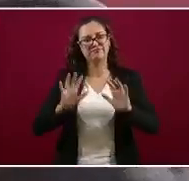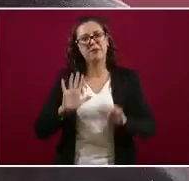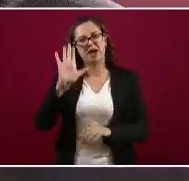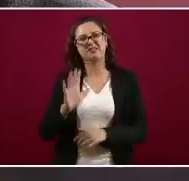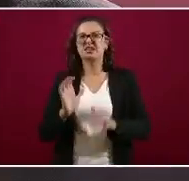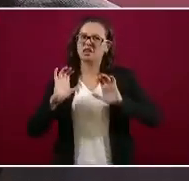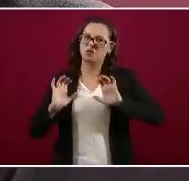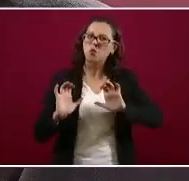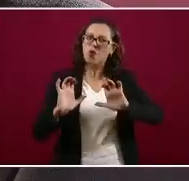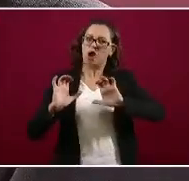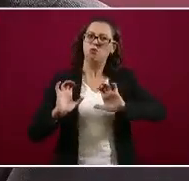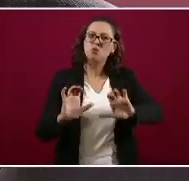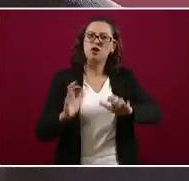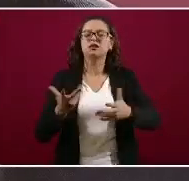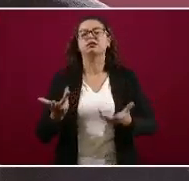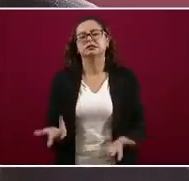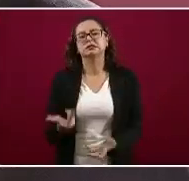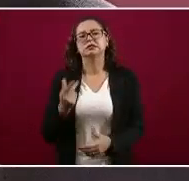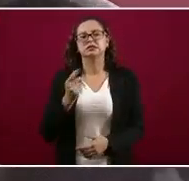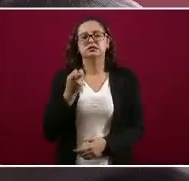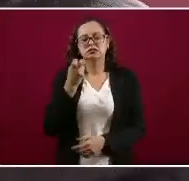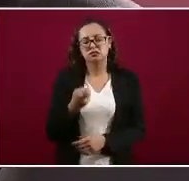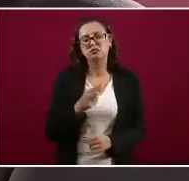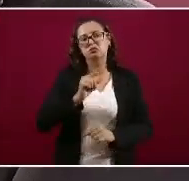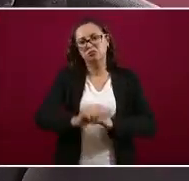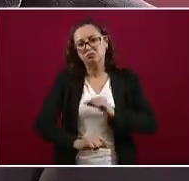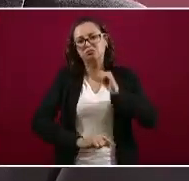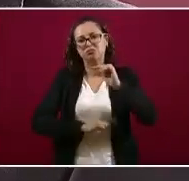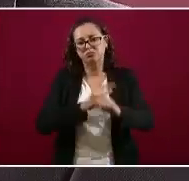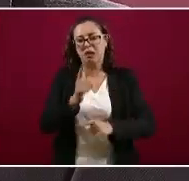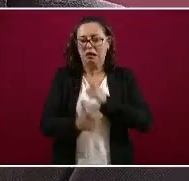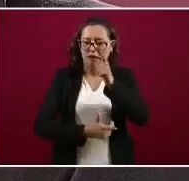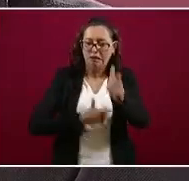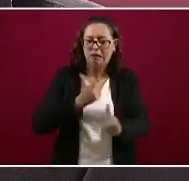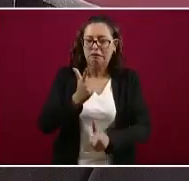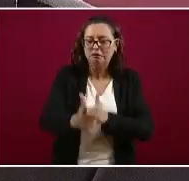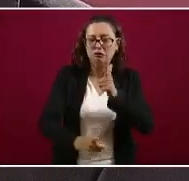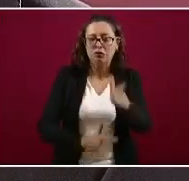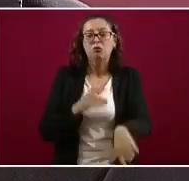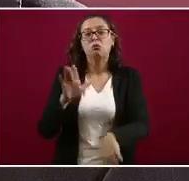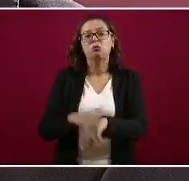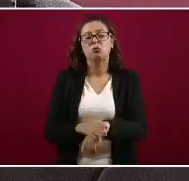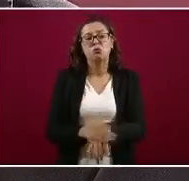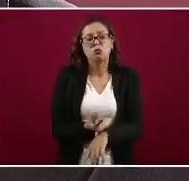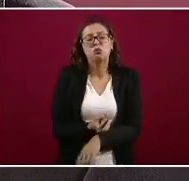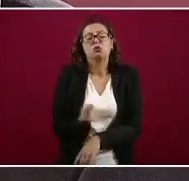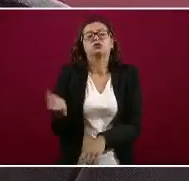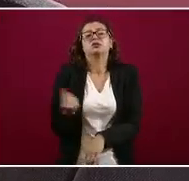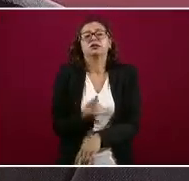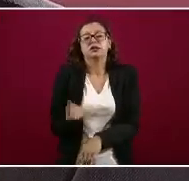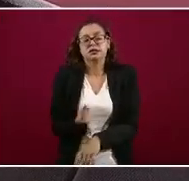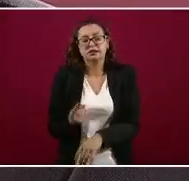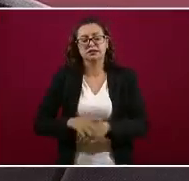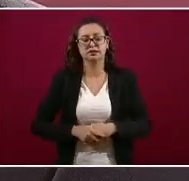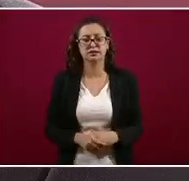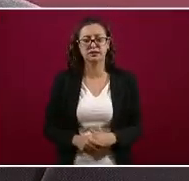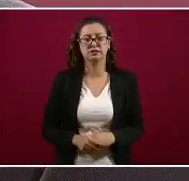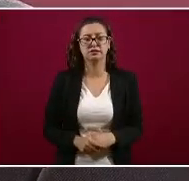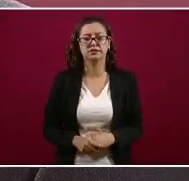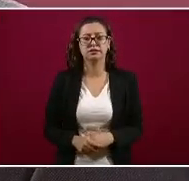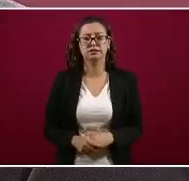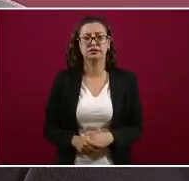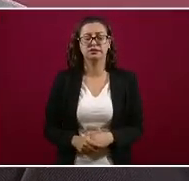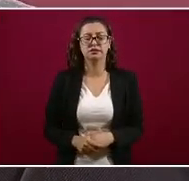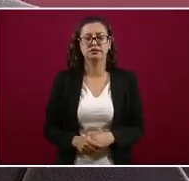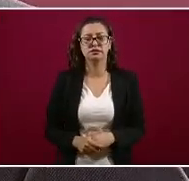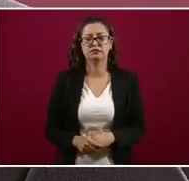y es un cuerpo de avance lento por qué este